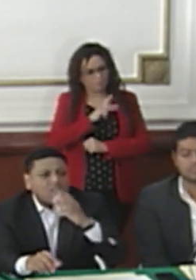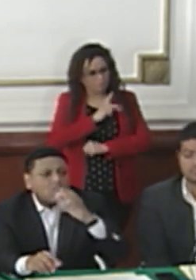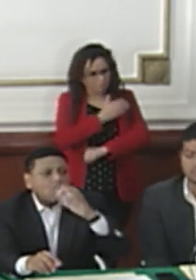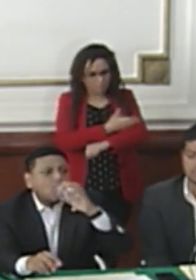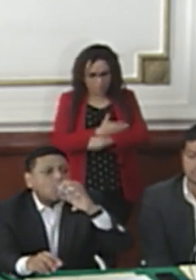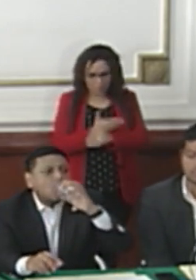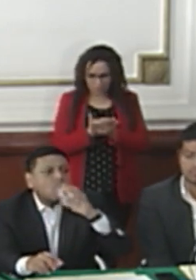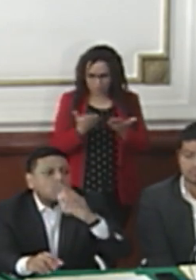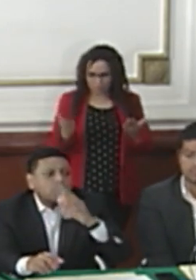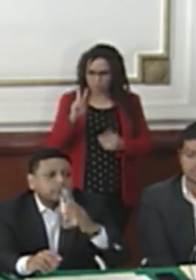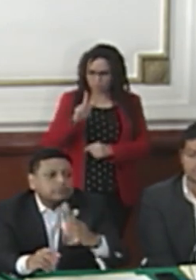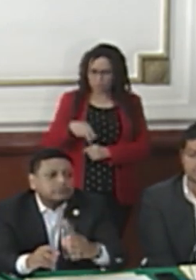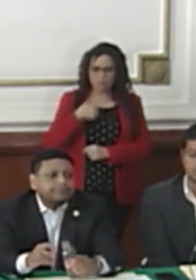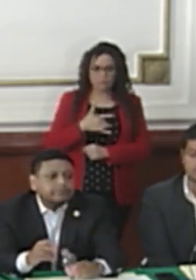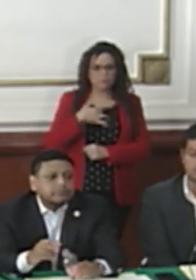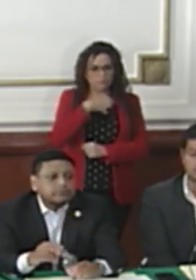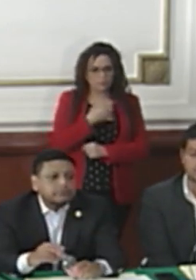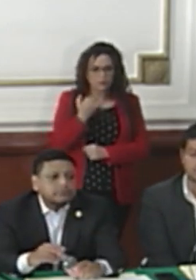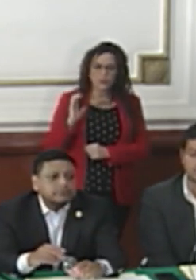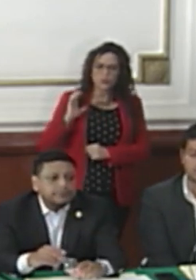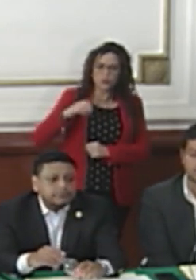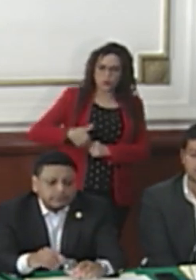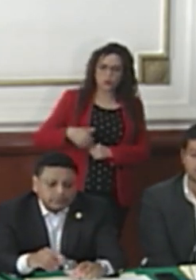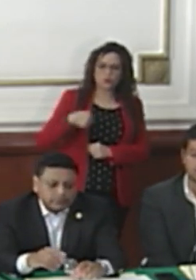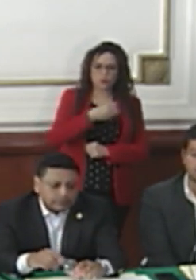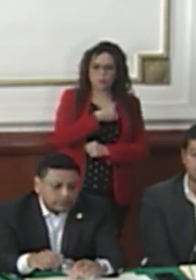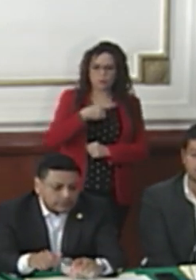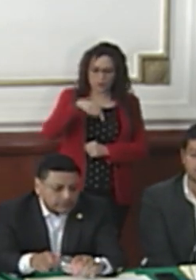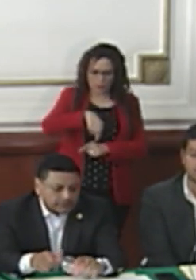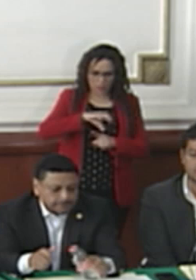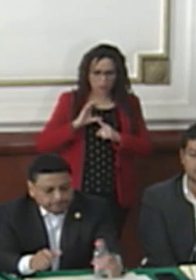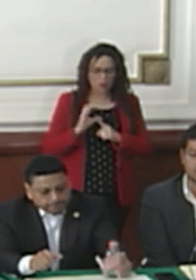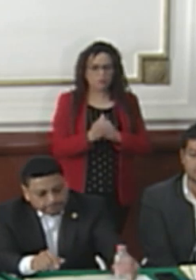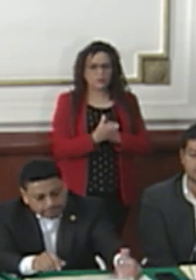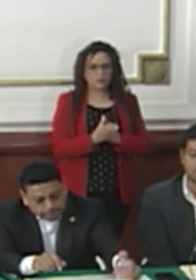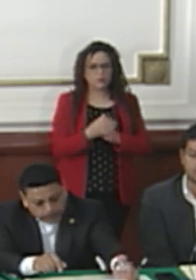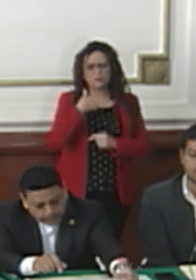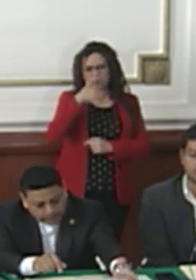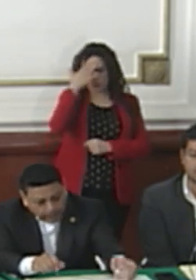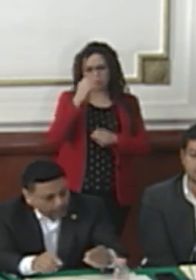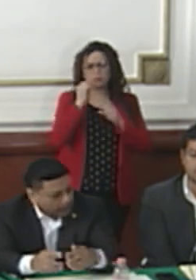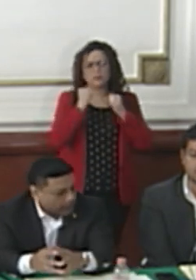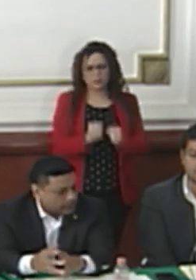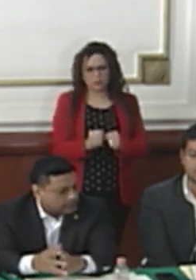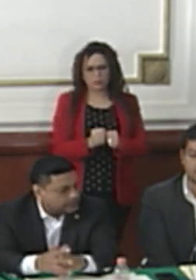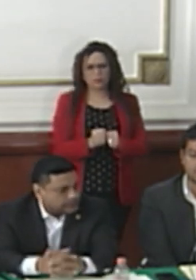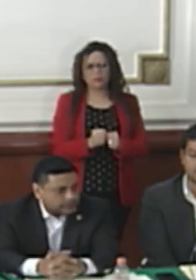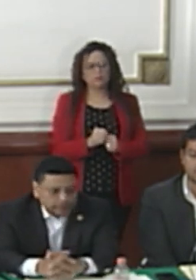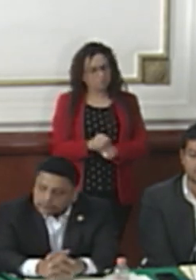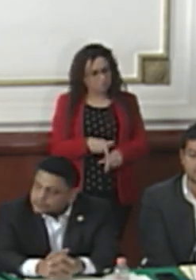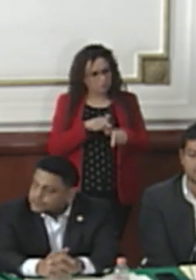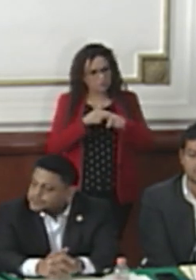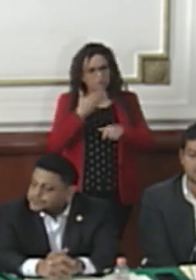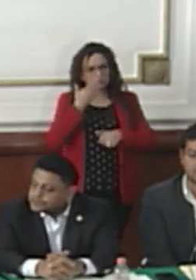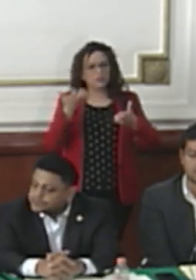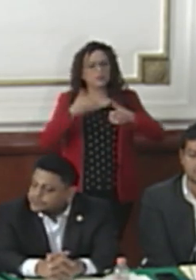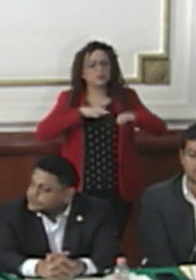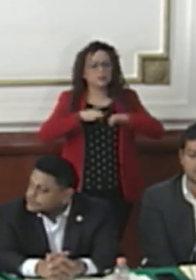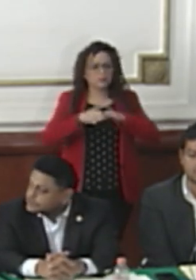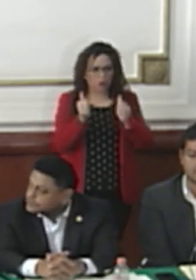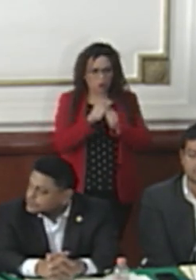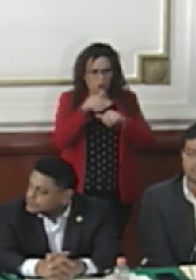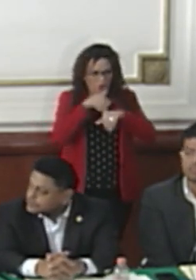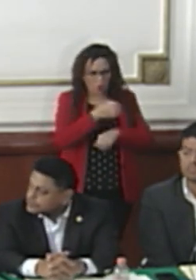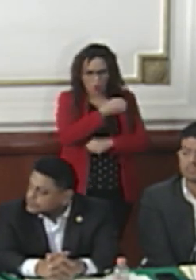muy orgulloso y muy contento de ser integrante de esta comisión y estoy seguro que haremos un trabajo ordenado, haremos un